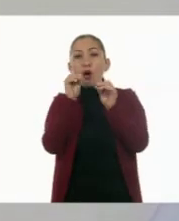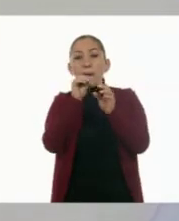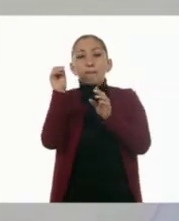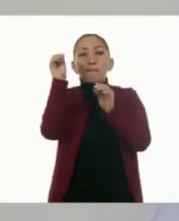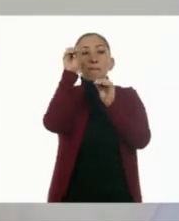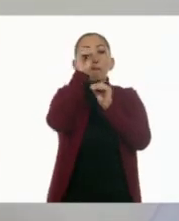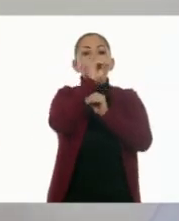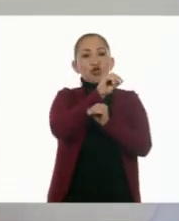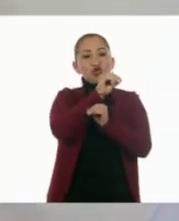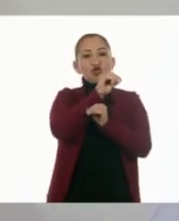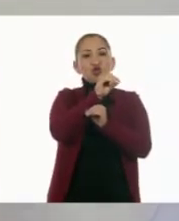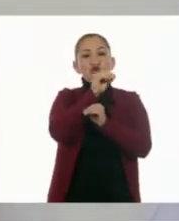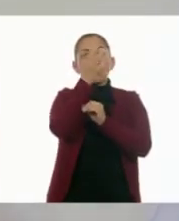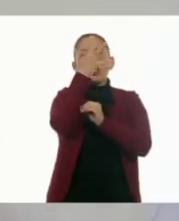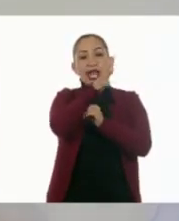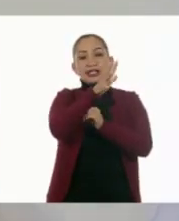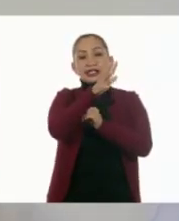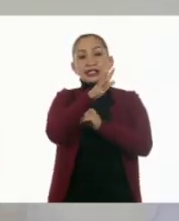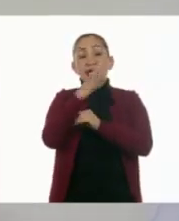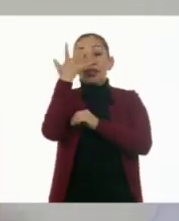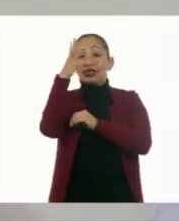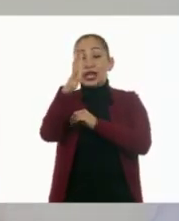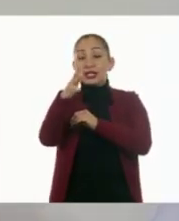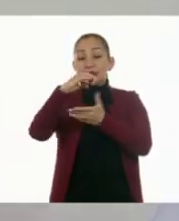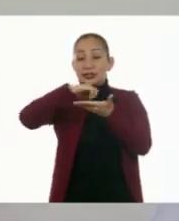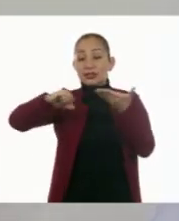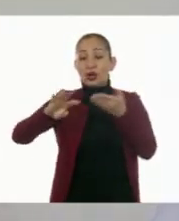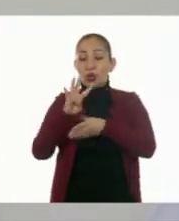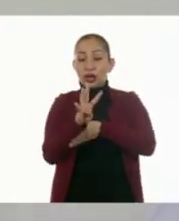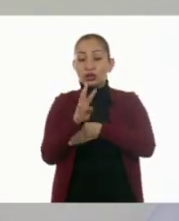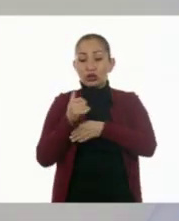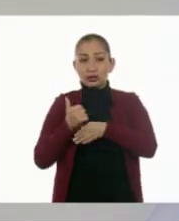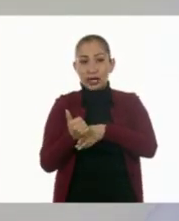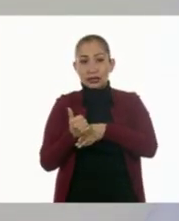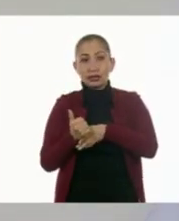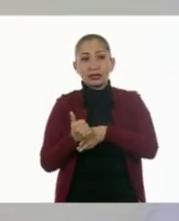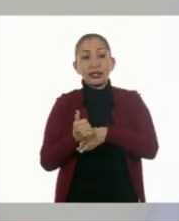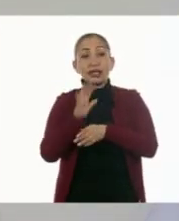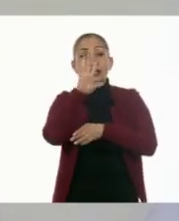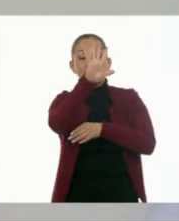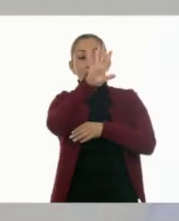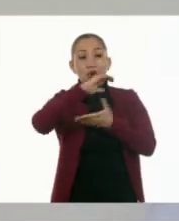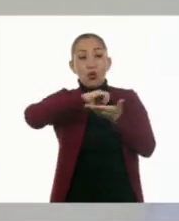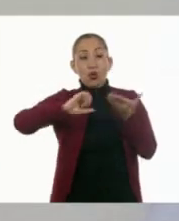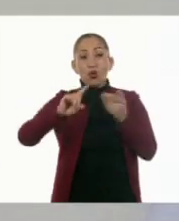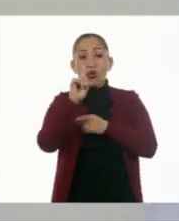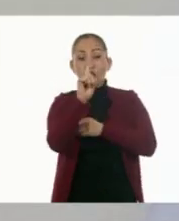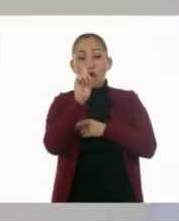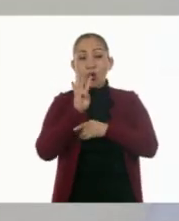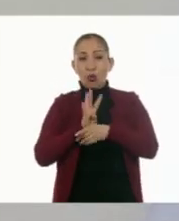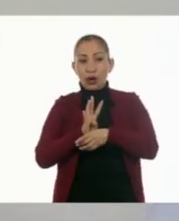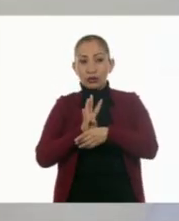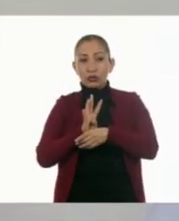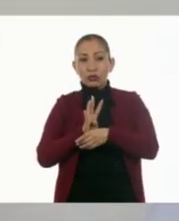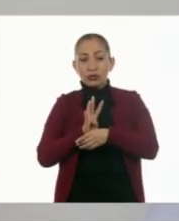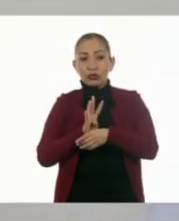tenemos 10. 10. 10 menos 4, 6. 6. 5 menos 1, 4. 4. Recuerden, por